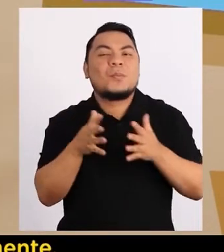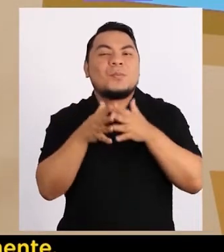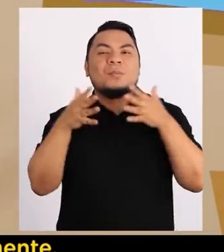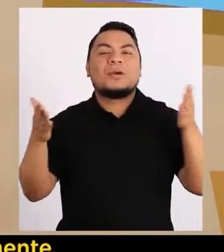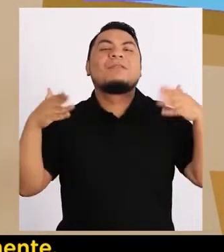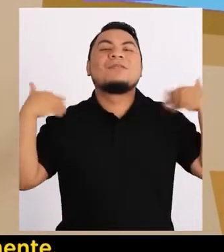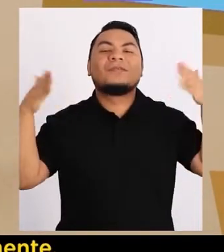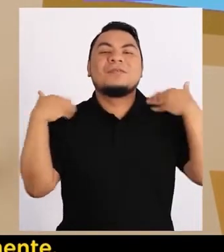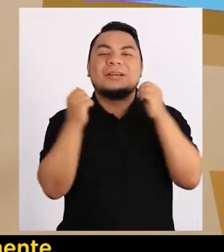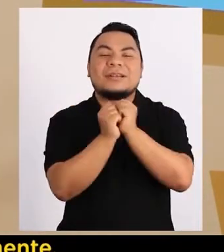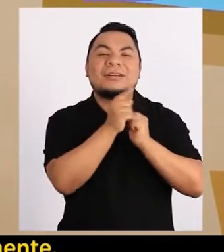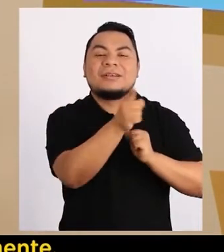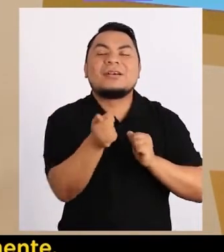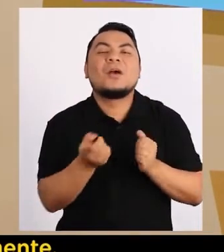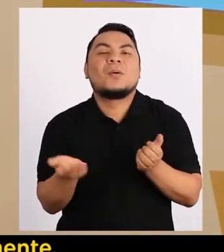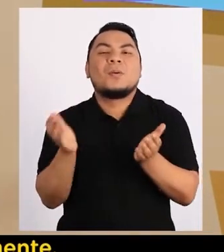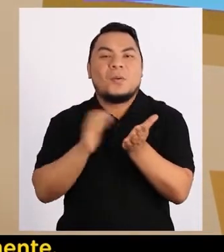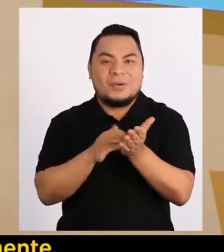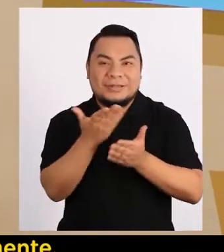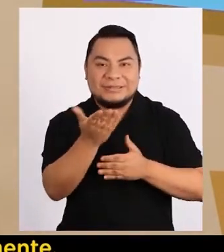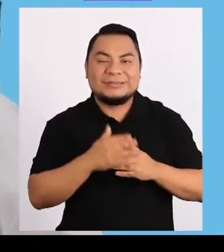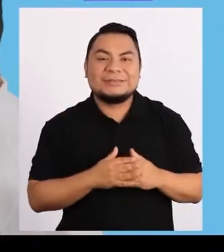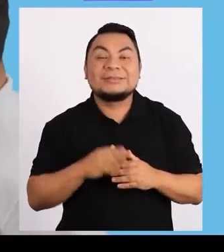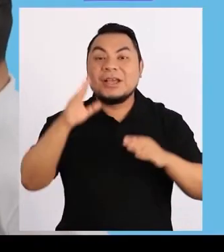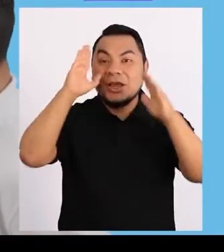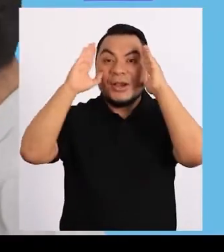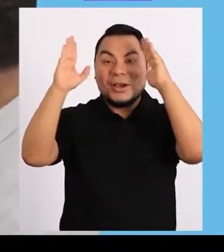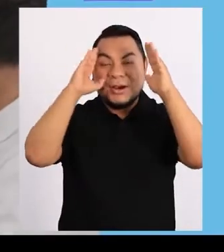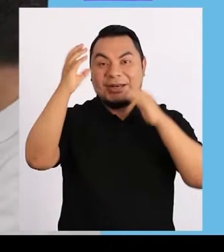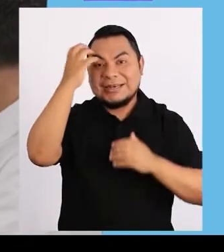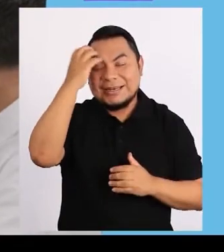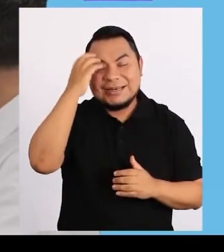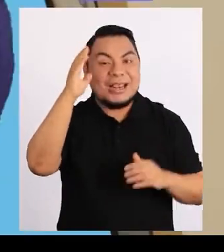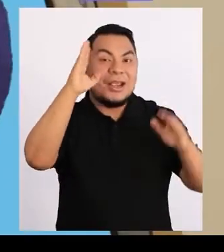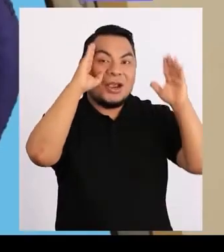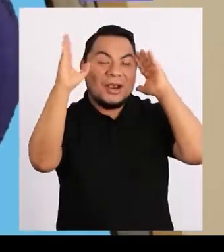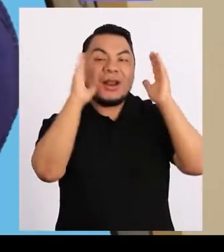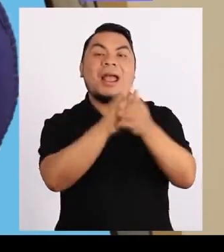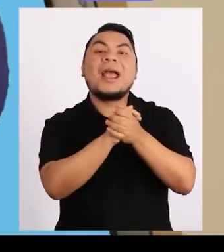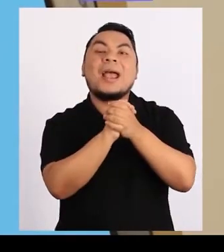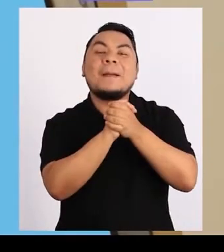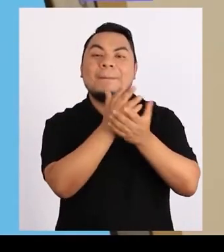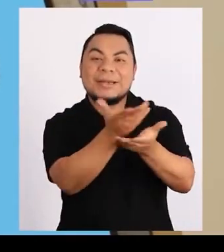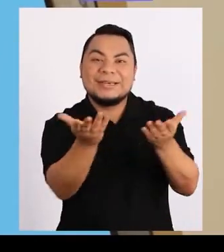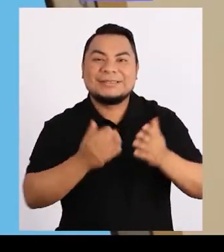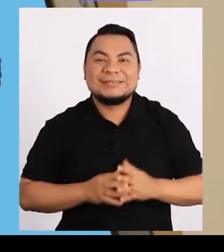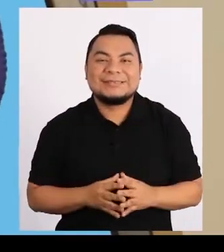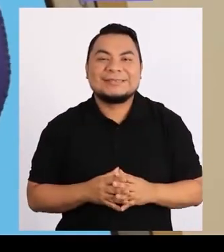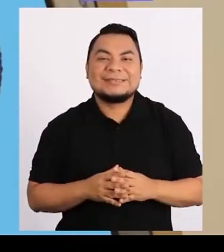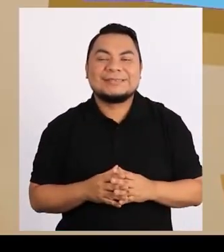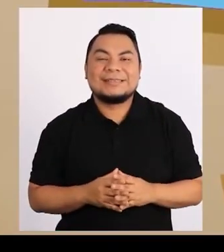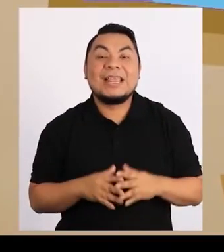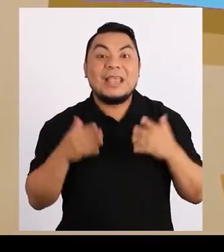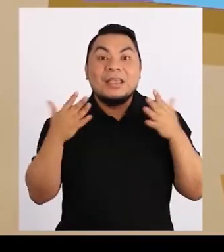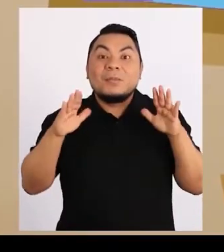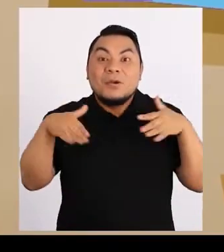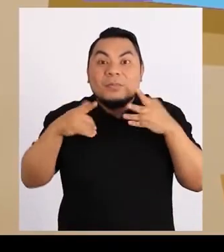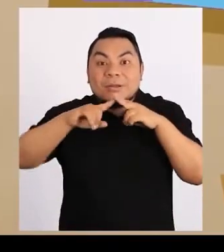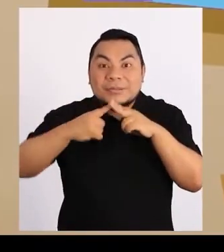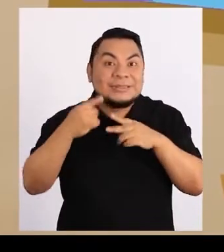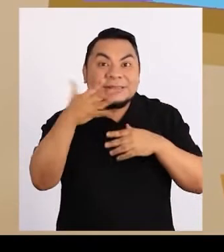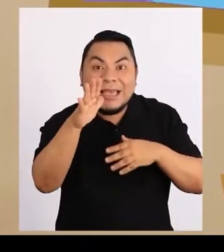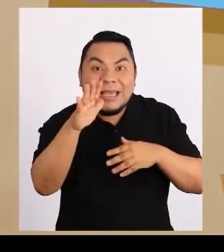Estoy muy feliz de estar aquí nuevamente. Hola, Daniel. Hola, amigas y amigos. ¿Ya